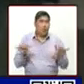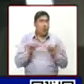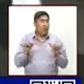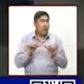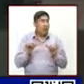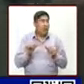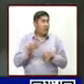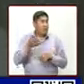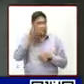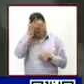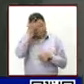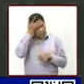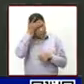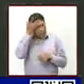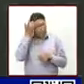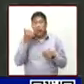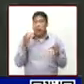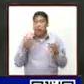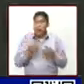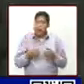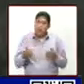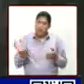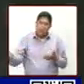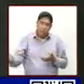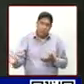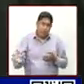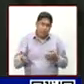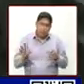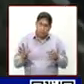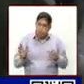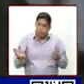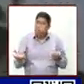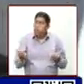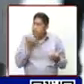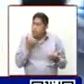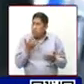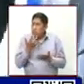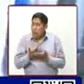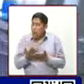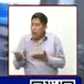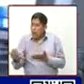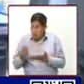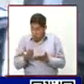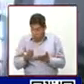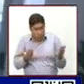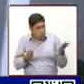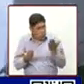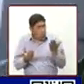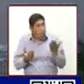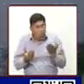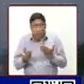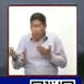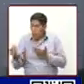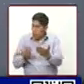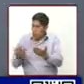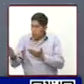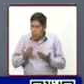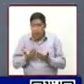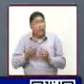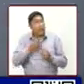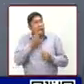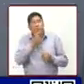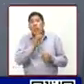también a reunir más pruebas y adjuntar esta en nuestra denuncia. Por eso le dije a la fiscal que se